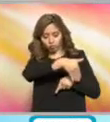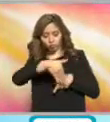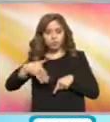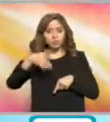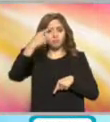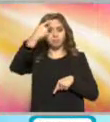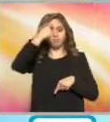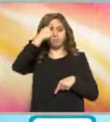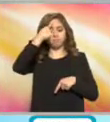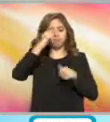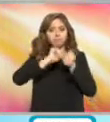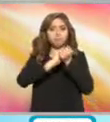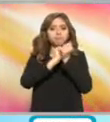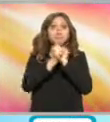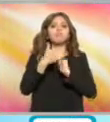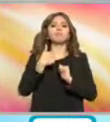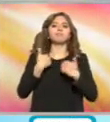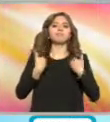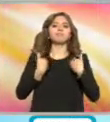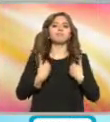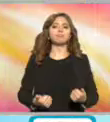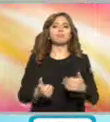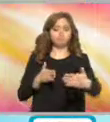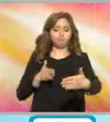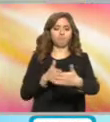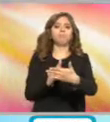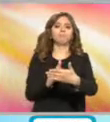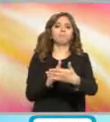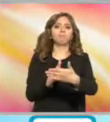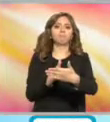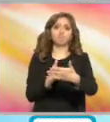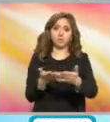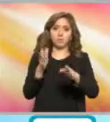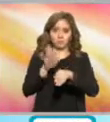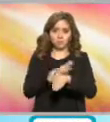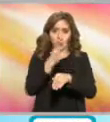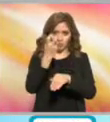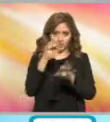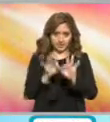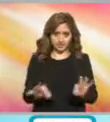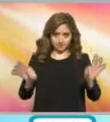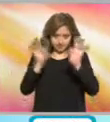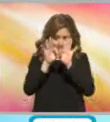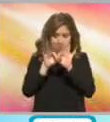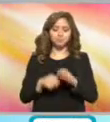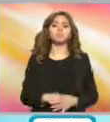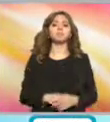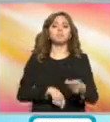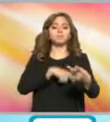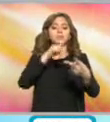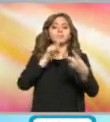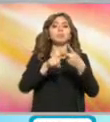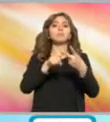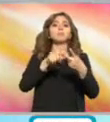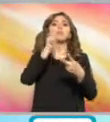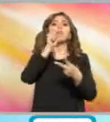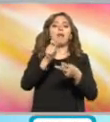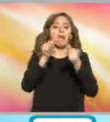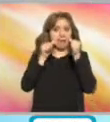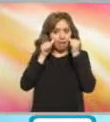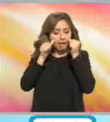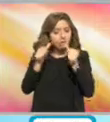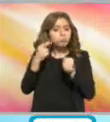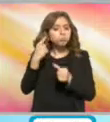psicológica nosotros ya estamos entendiendo que hay una barrera, ¿no? Entonces es muy importante. La segunda parte es escuchar y escuchar de